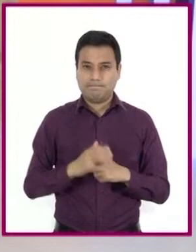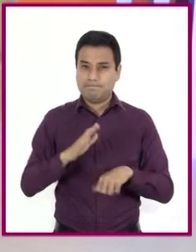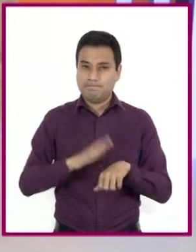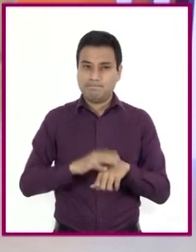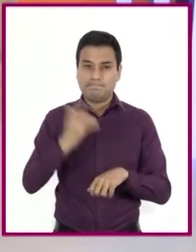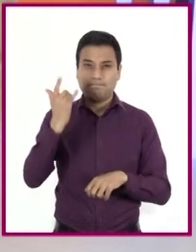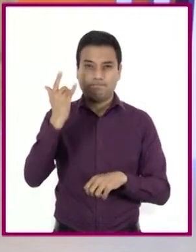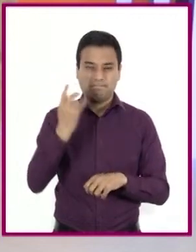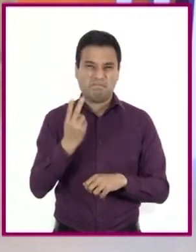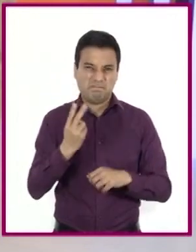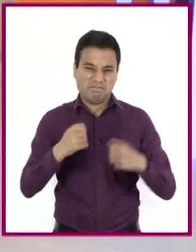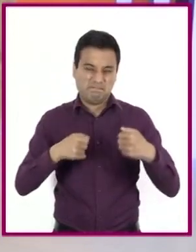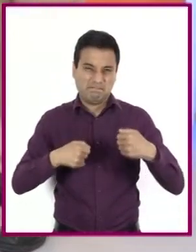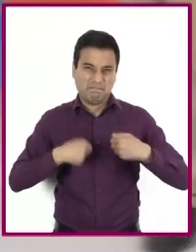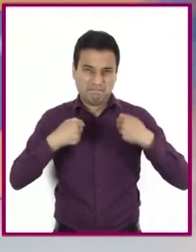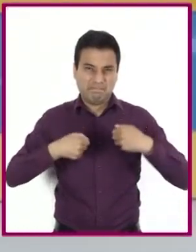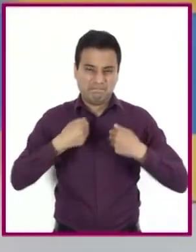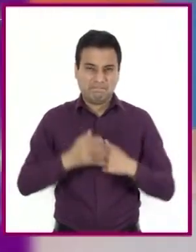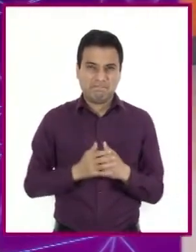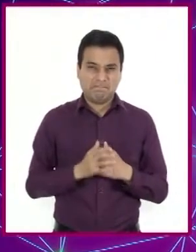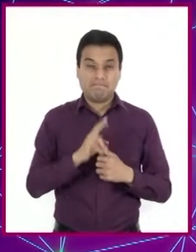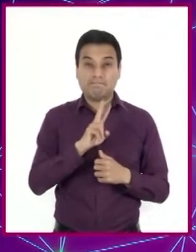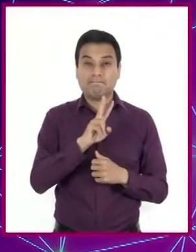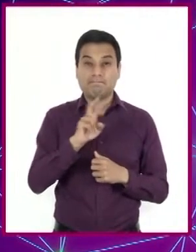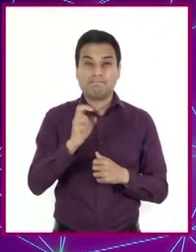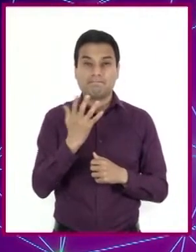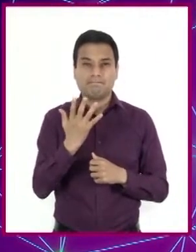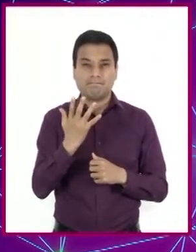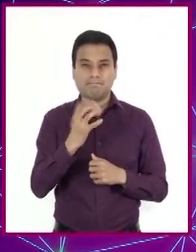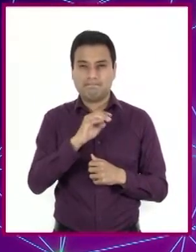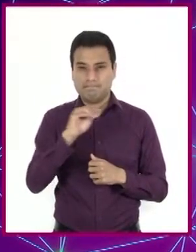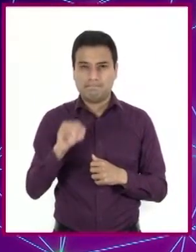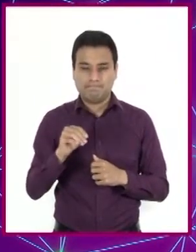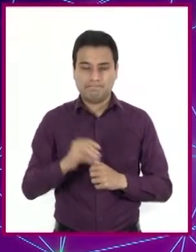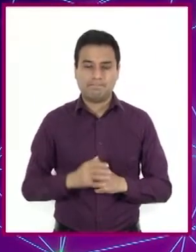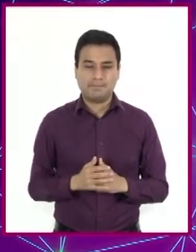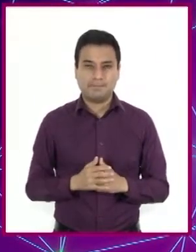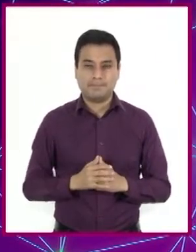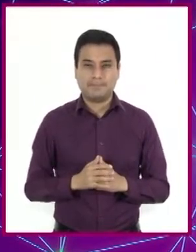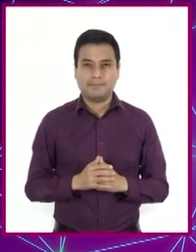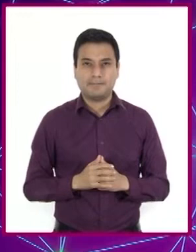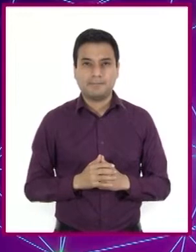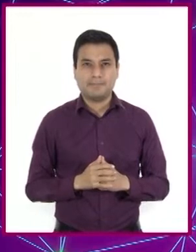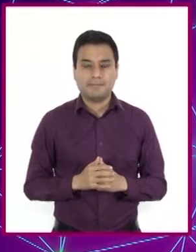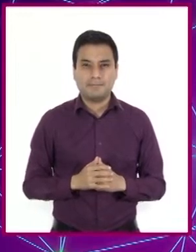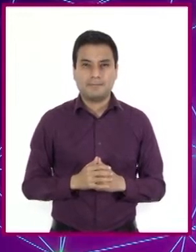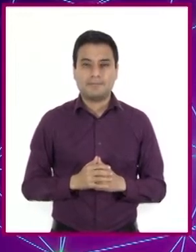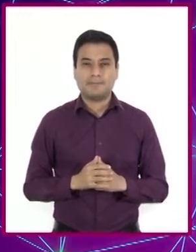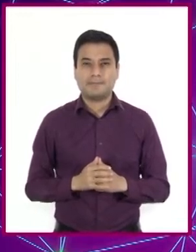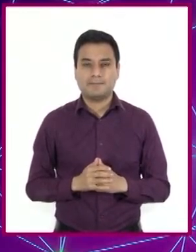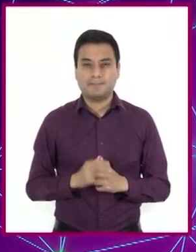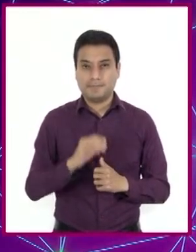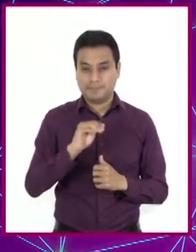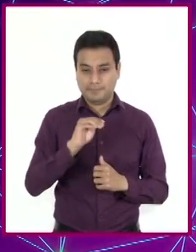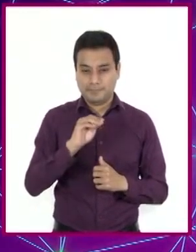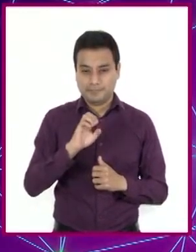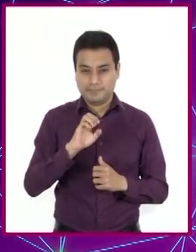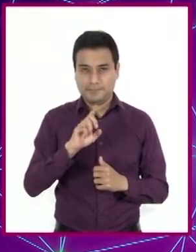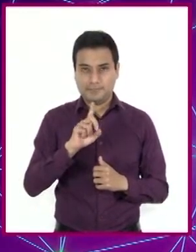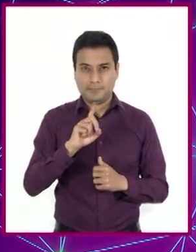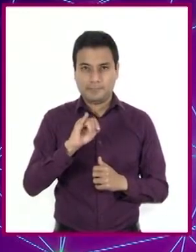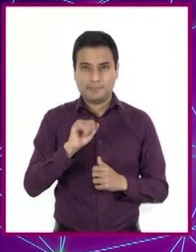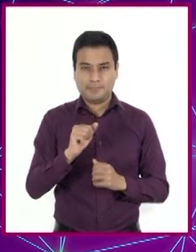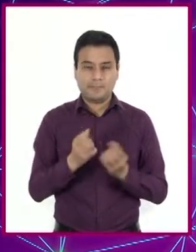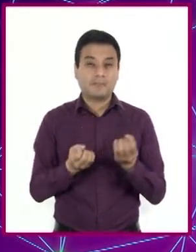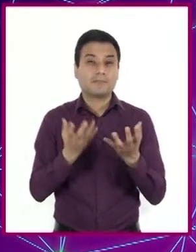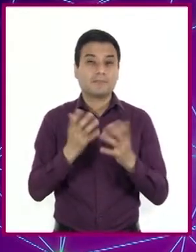altos son 2 jugadores de 205 centímetros de altura. La media aritmética de las